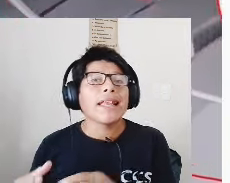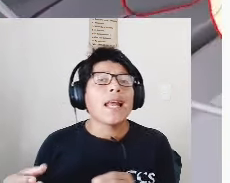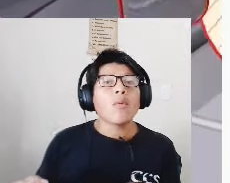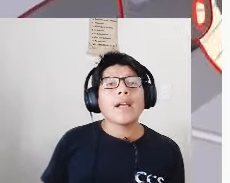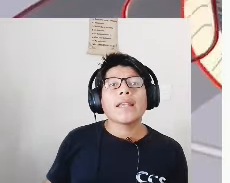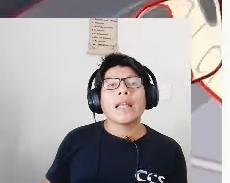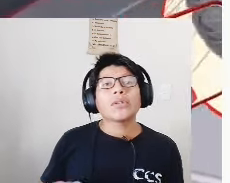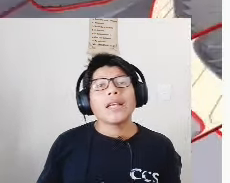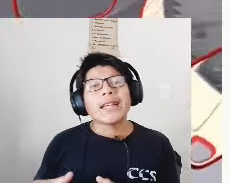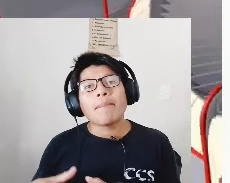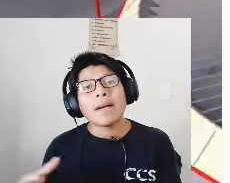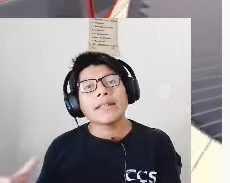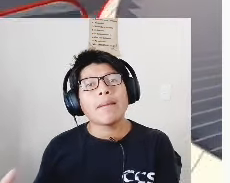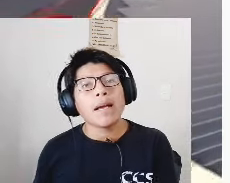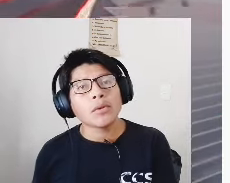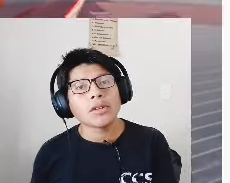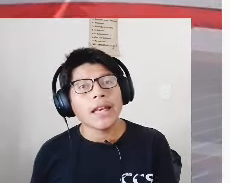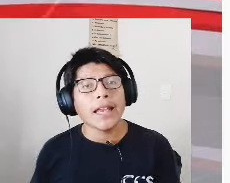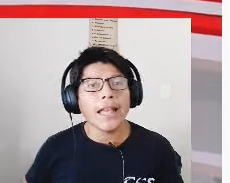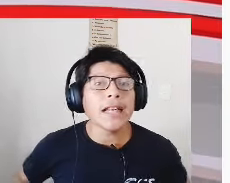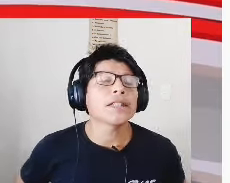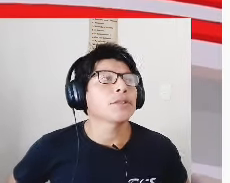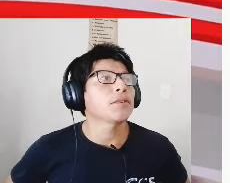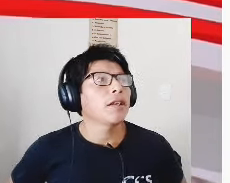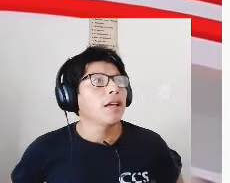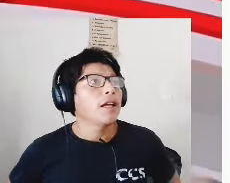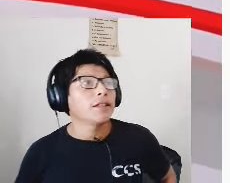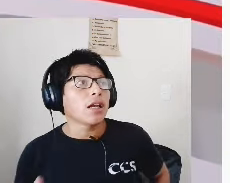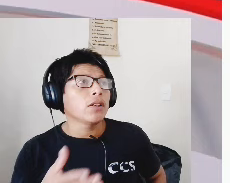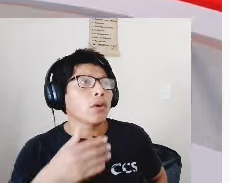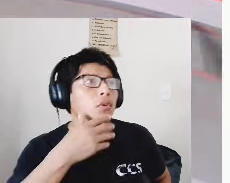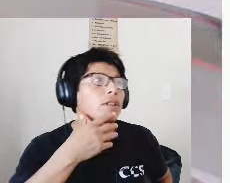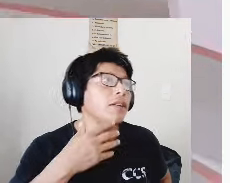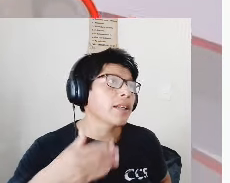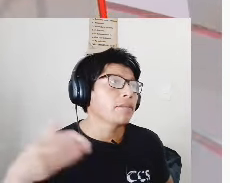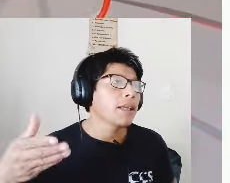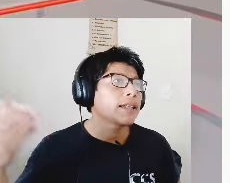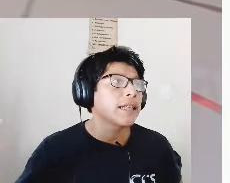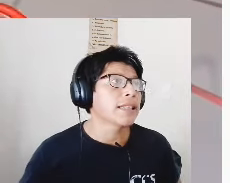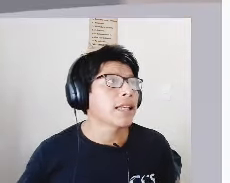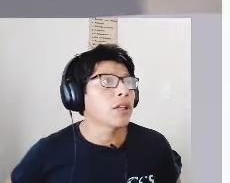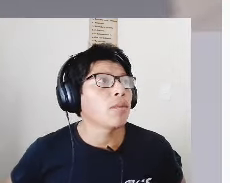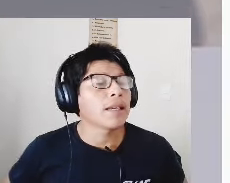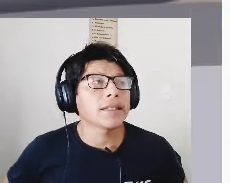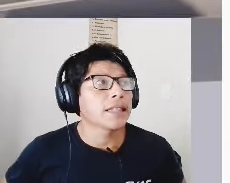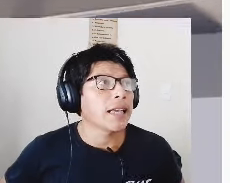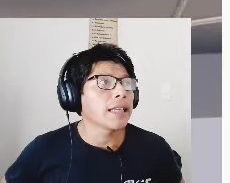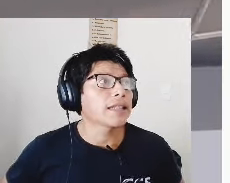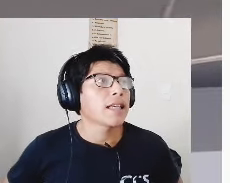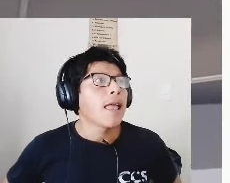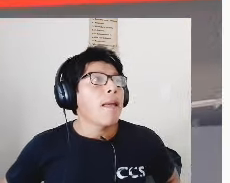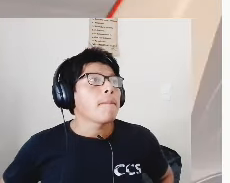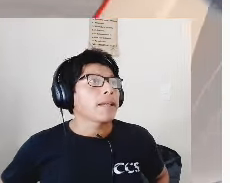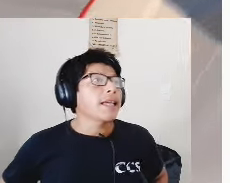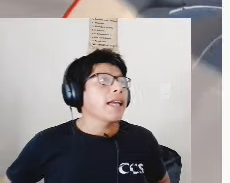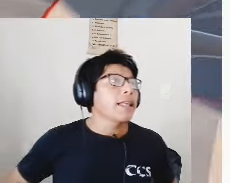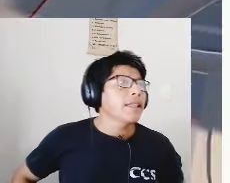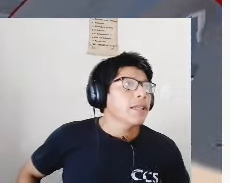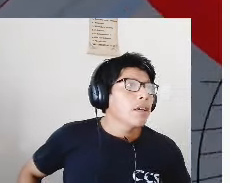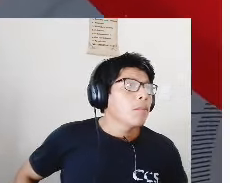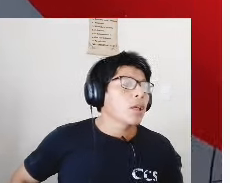esto del tema de la Guardia Nacional, que pase a manos del ejército. Ya lo dio a conocer, van a seguir saliendo más detalles